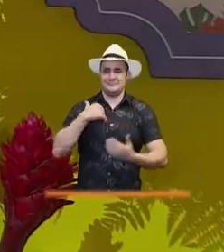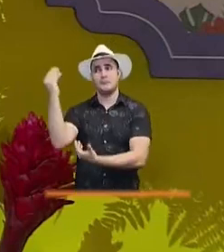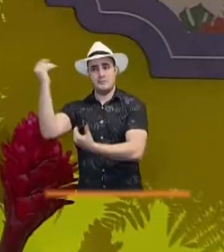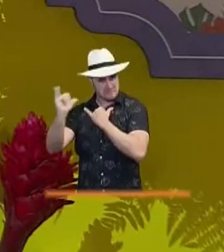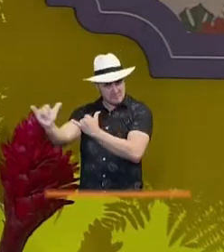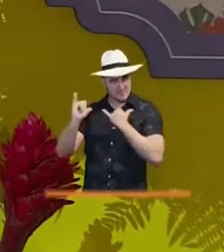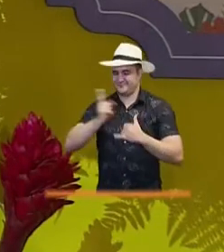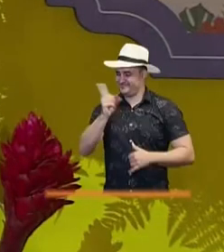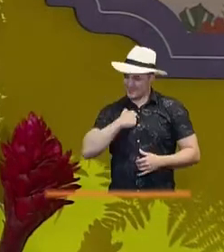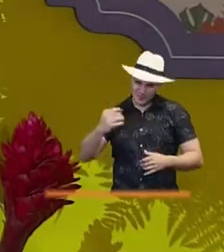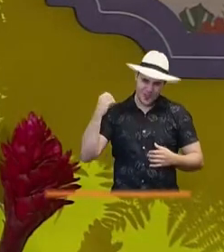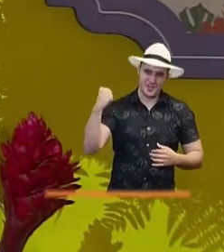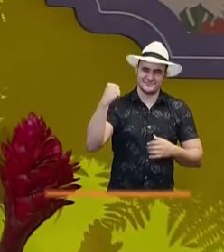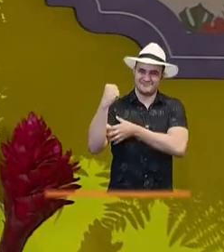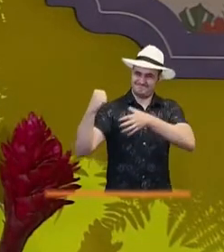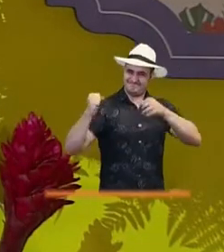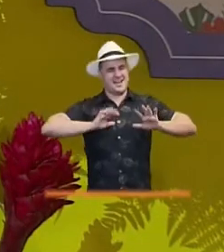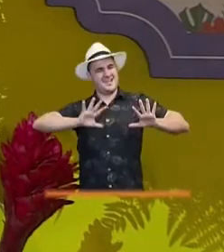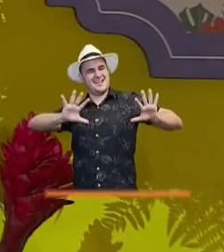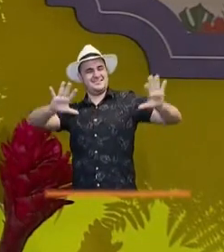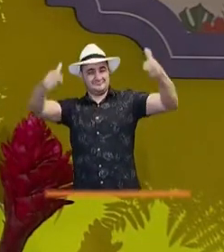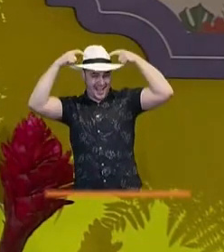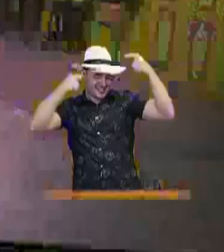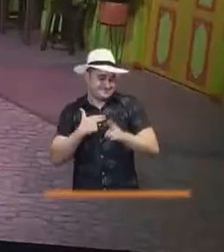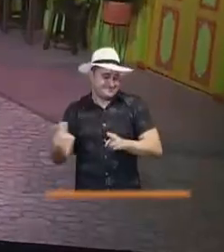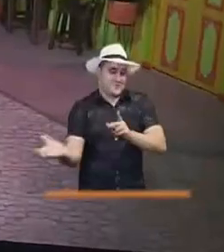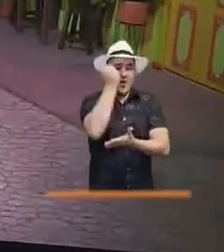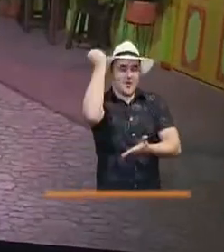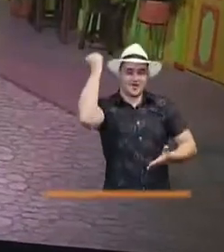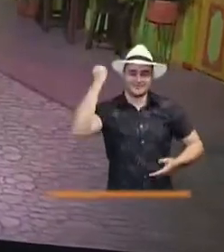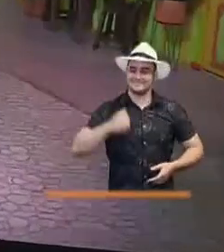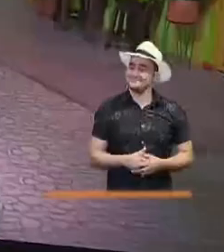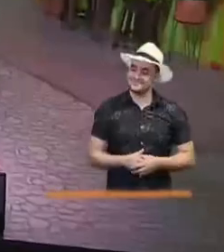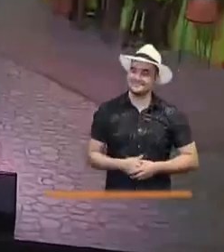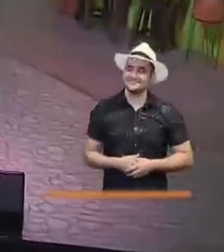vengo con un resplandor de rey.